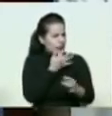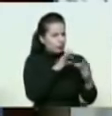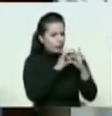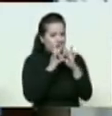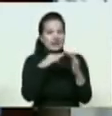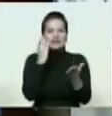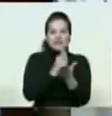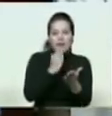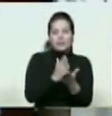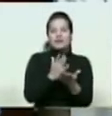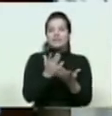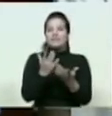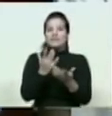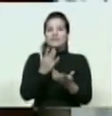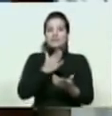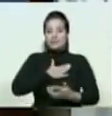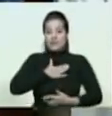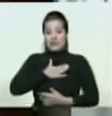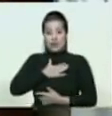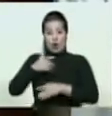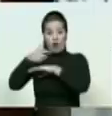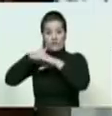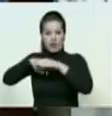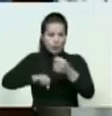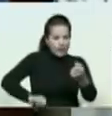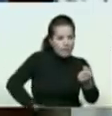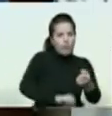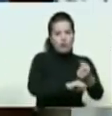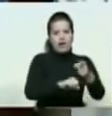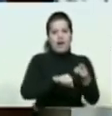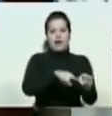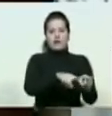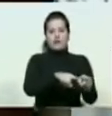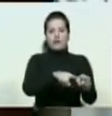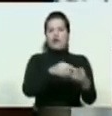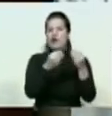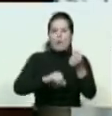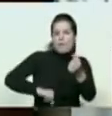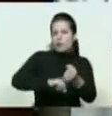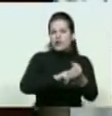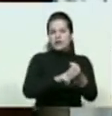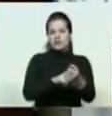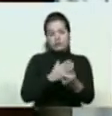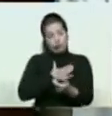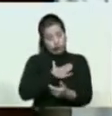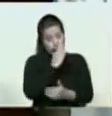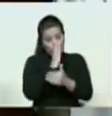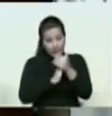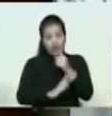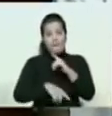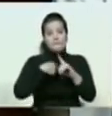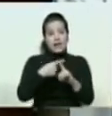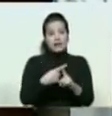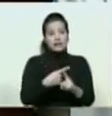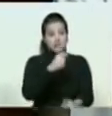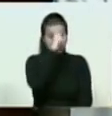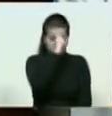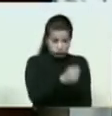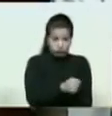mano desde el Estado que los acompañe con mucha humildad y